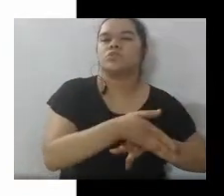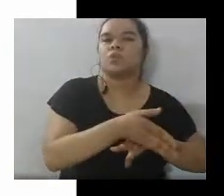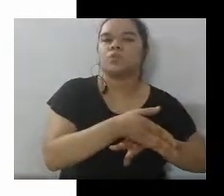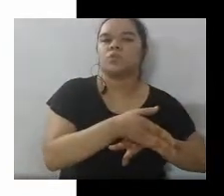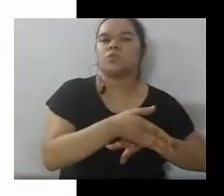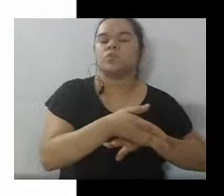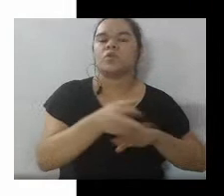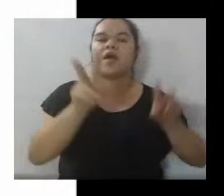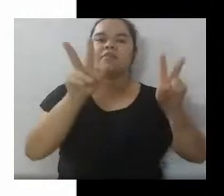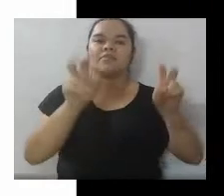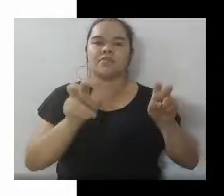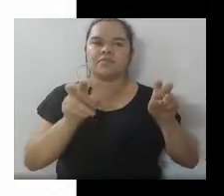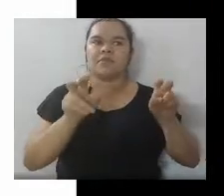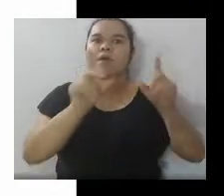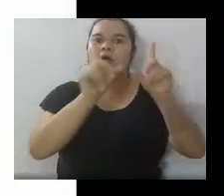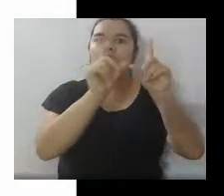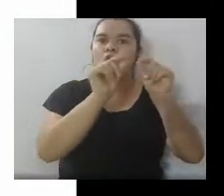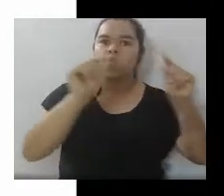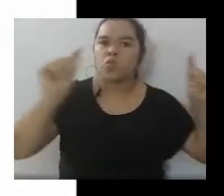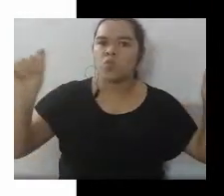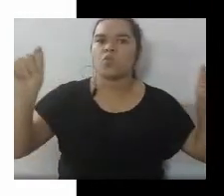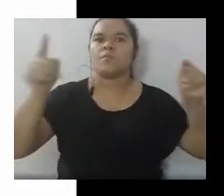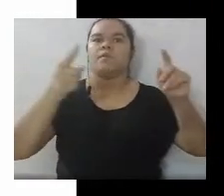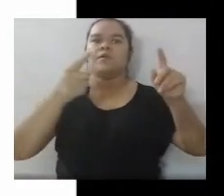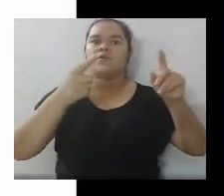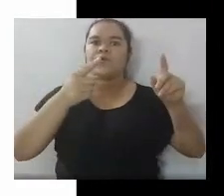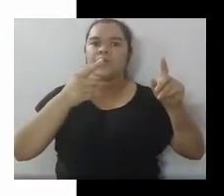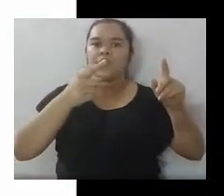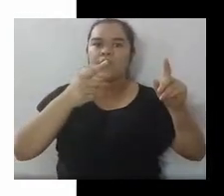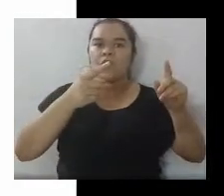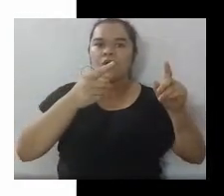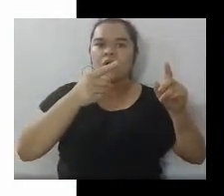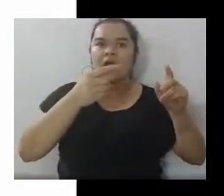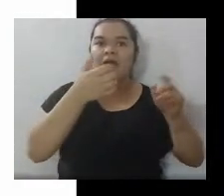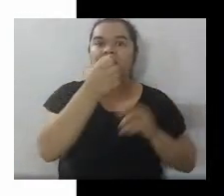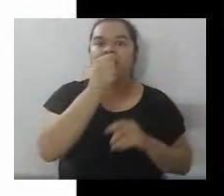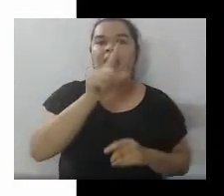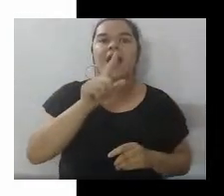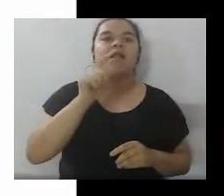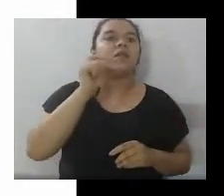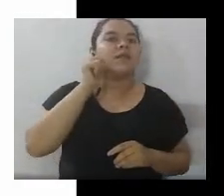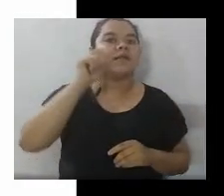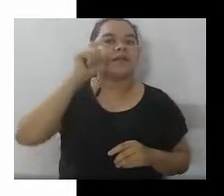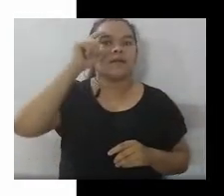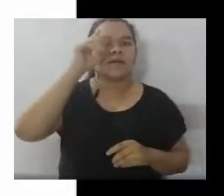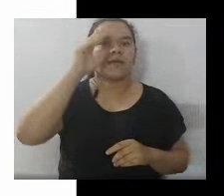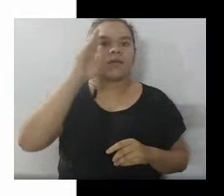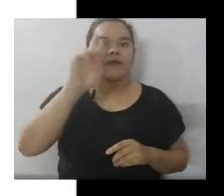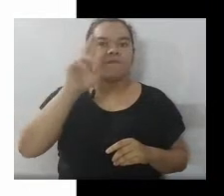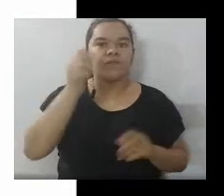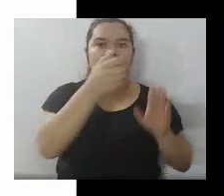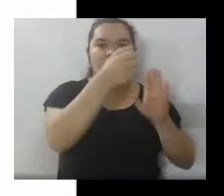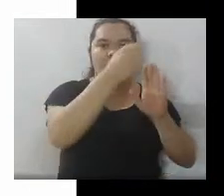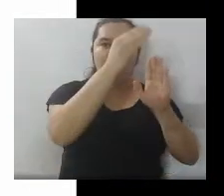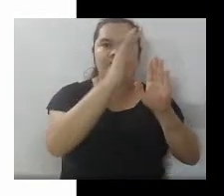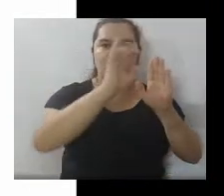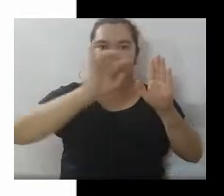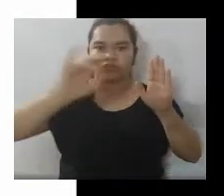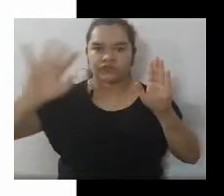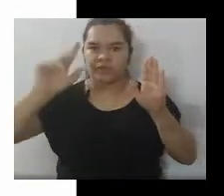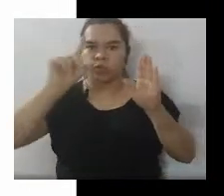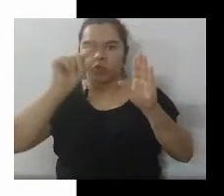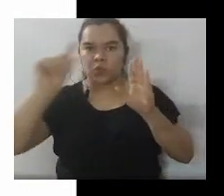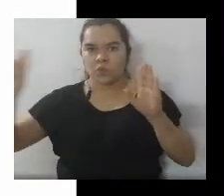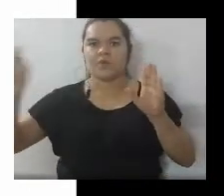los algoritmos, las estructuras de datos, el álgebra, que nos va a ayudar a repensar